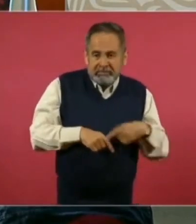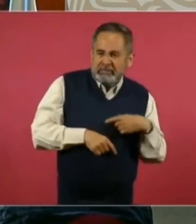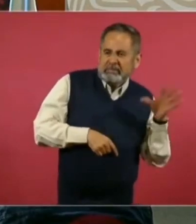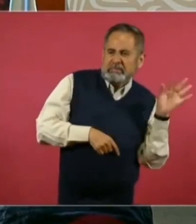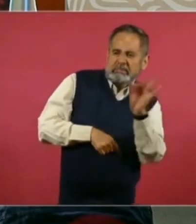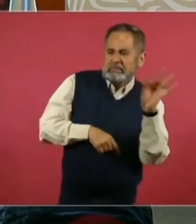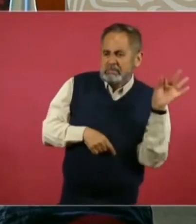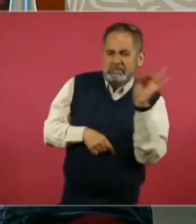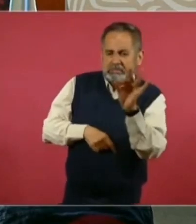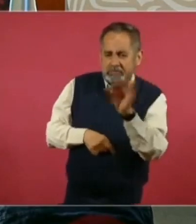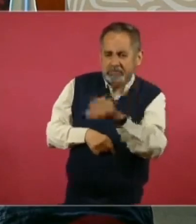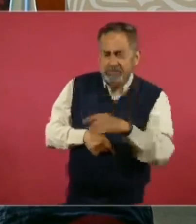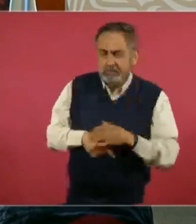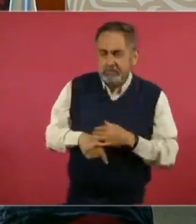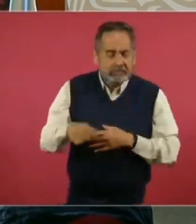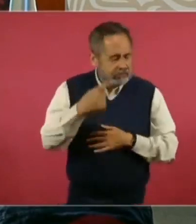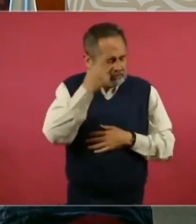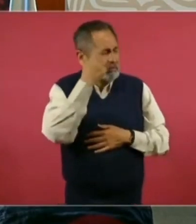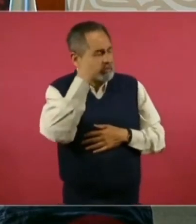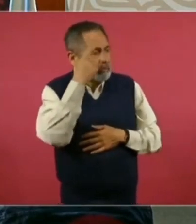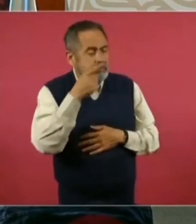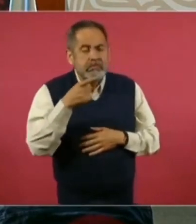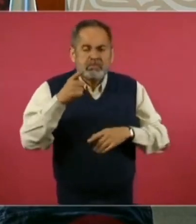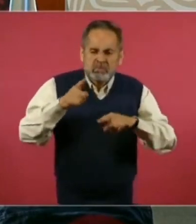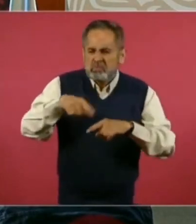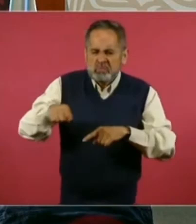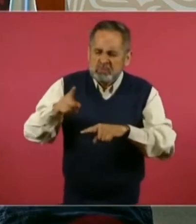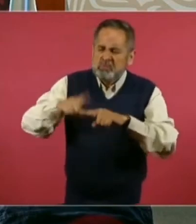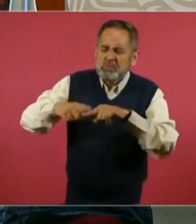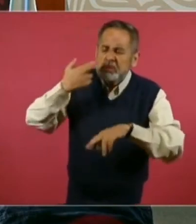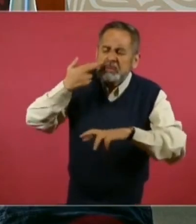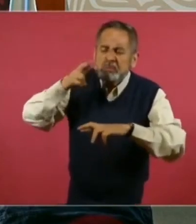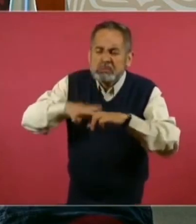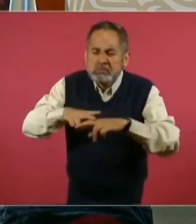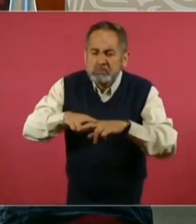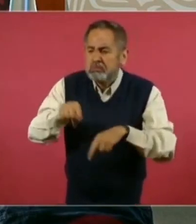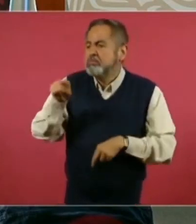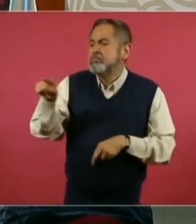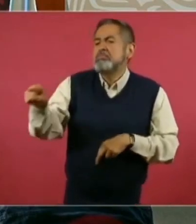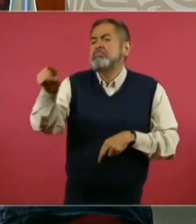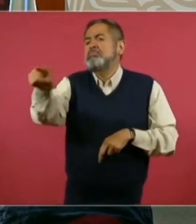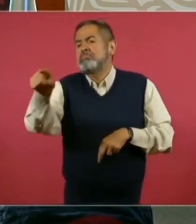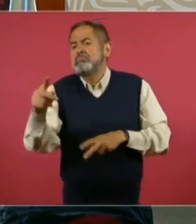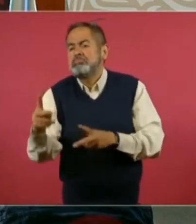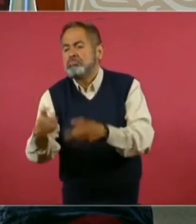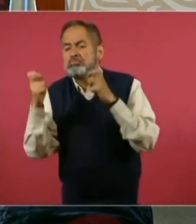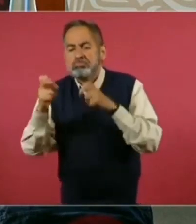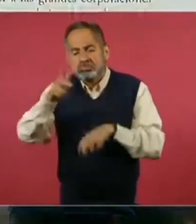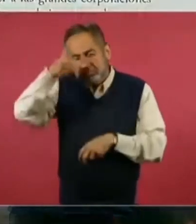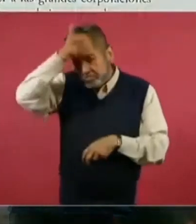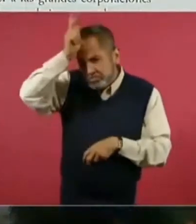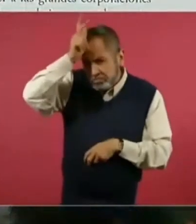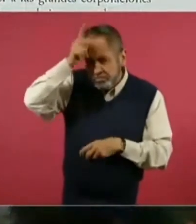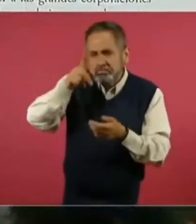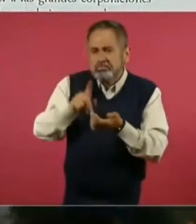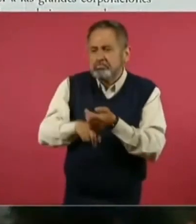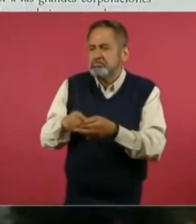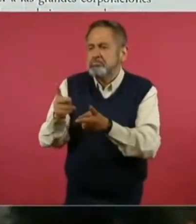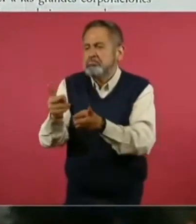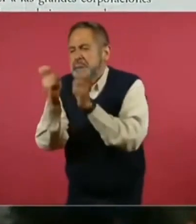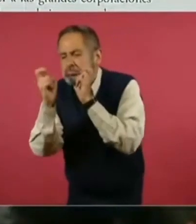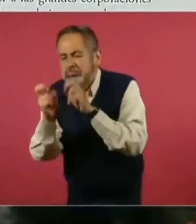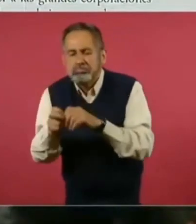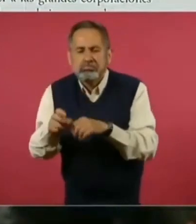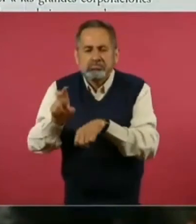El ratero El ladrón era el que se robaba una gallina que se